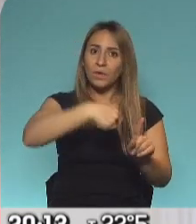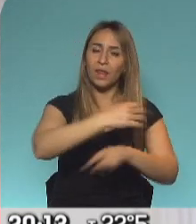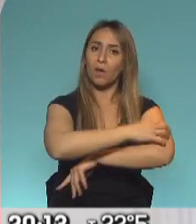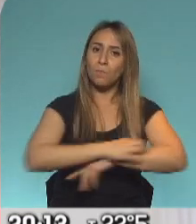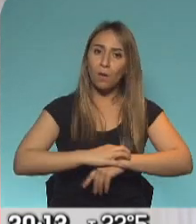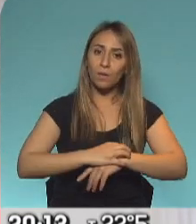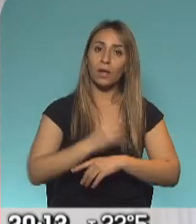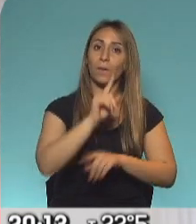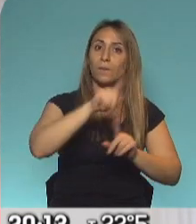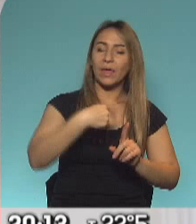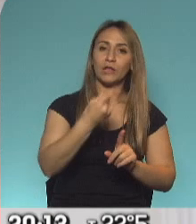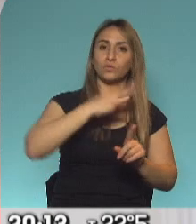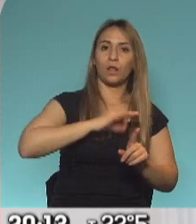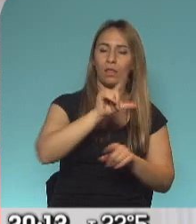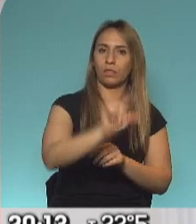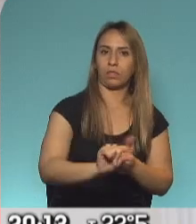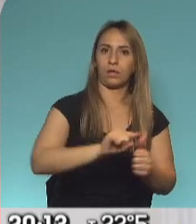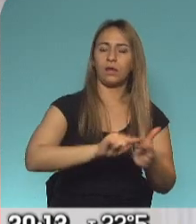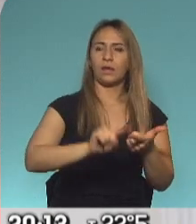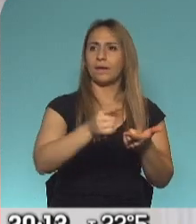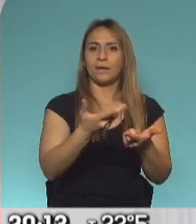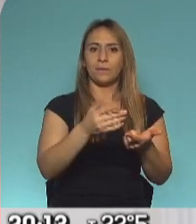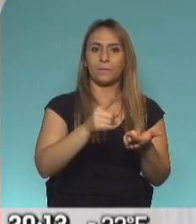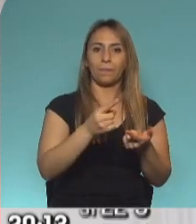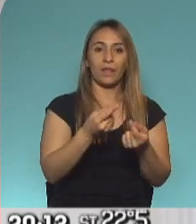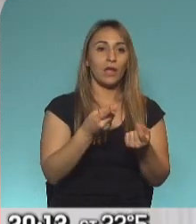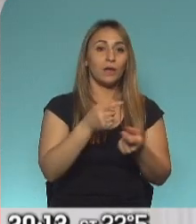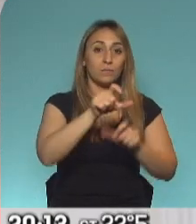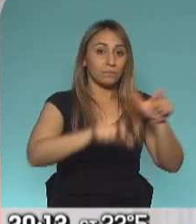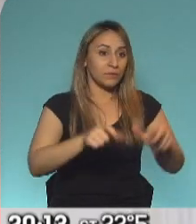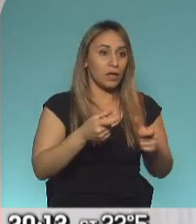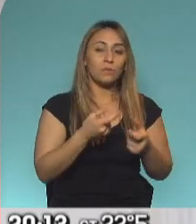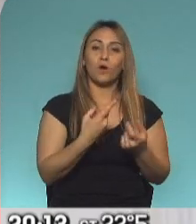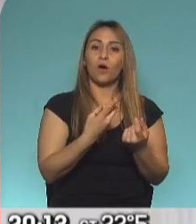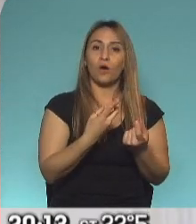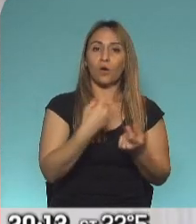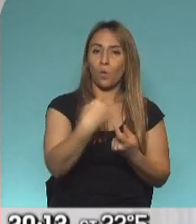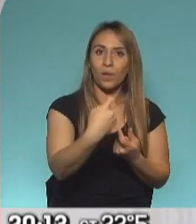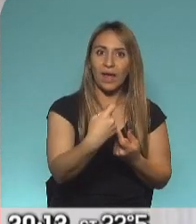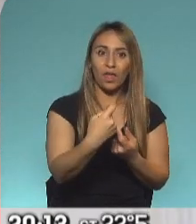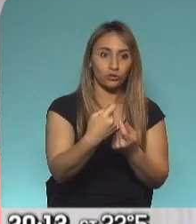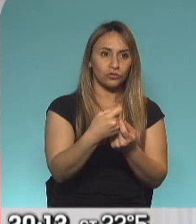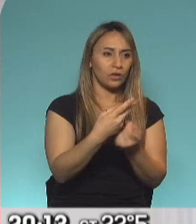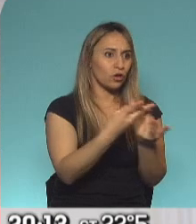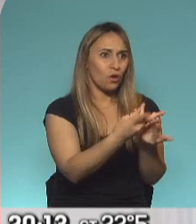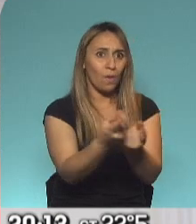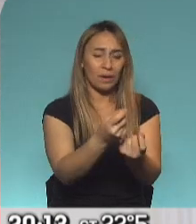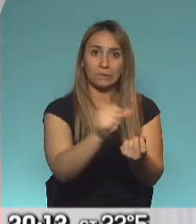del poder adquisitivo de los salarios, es caída de la capacidad de compra de los saberes jubilatorios, es